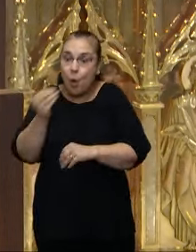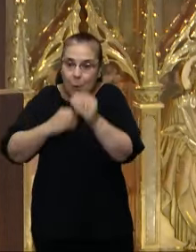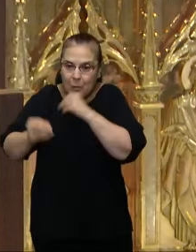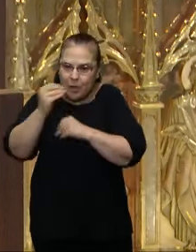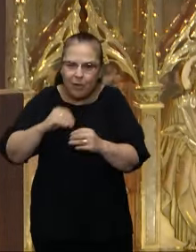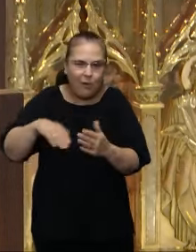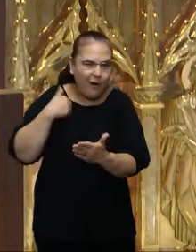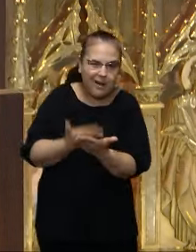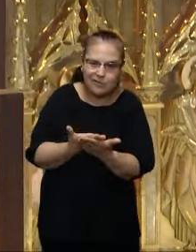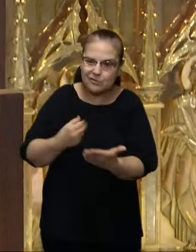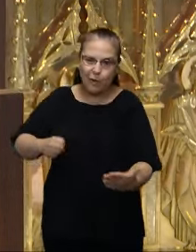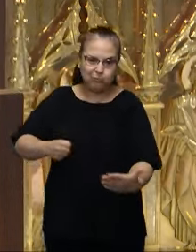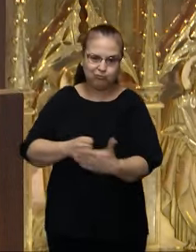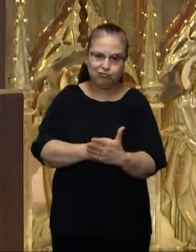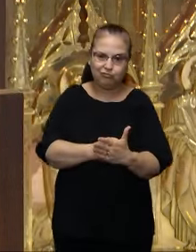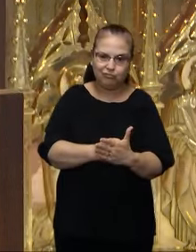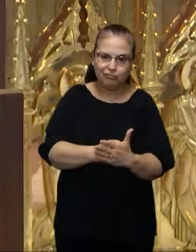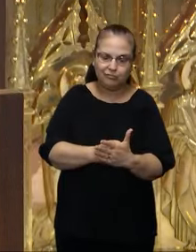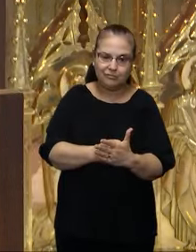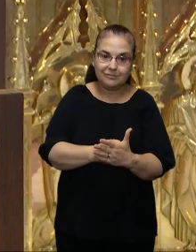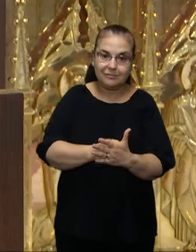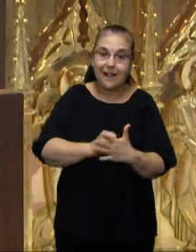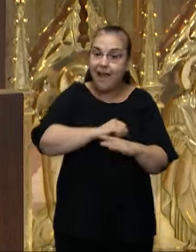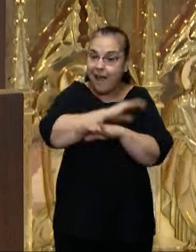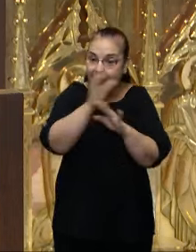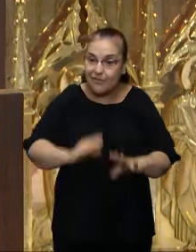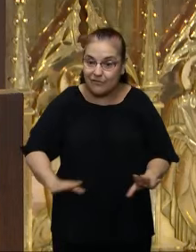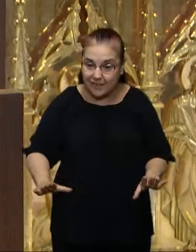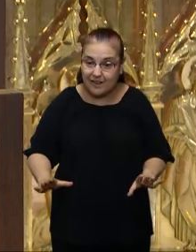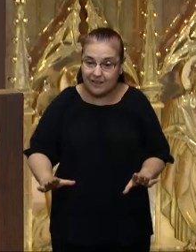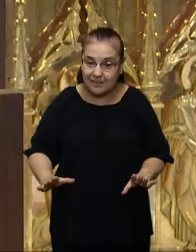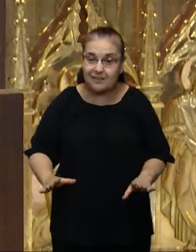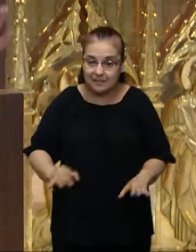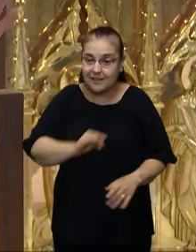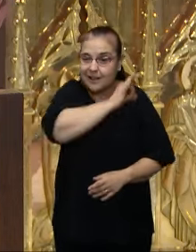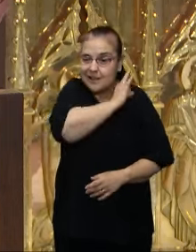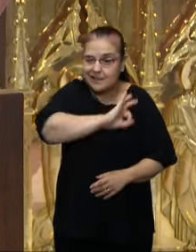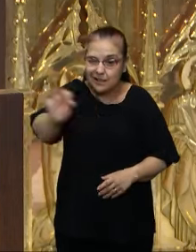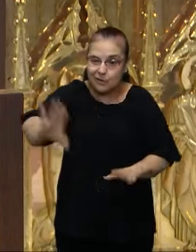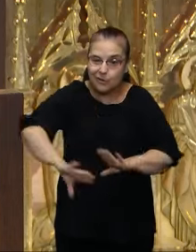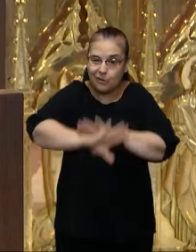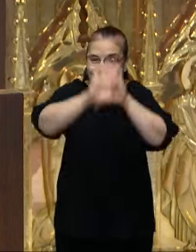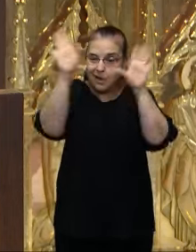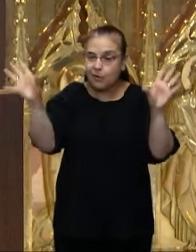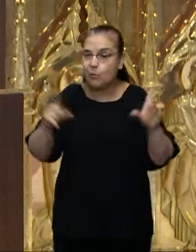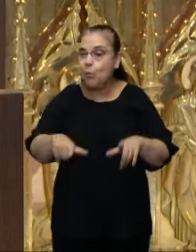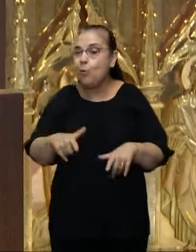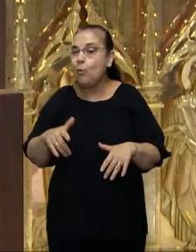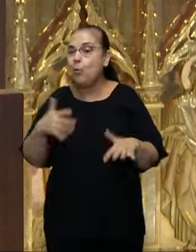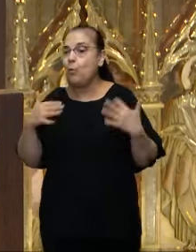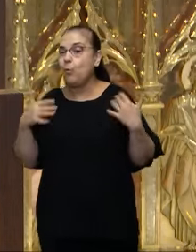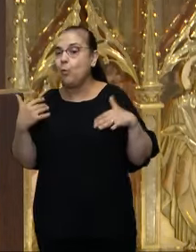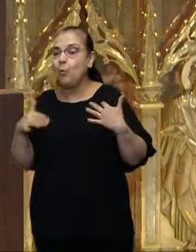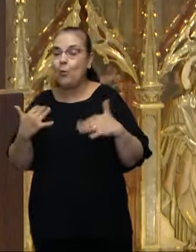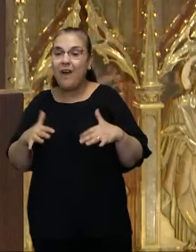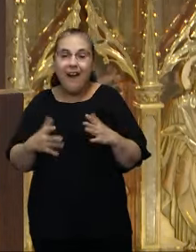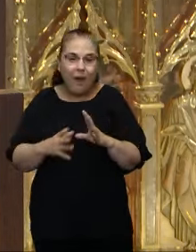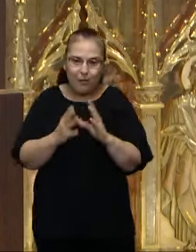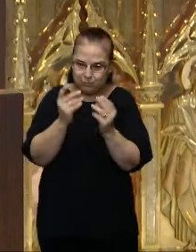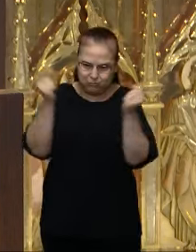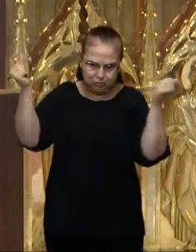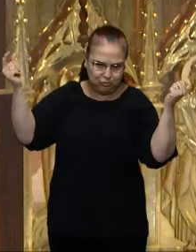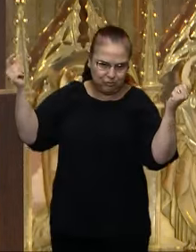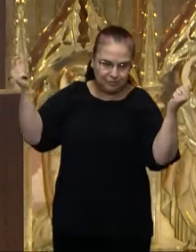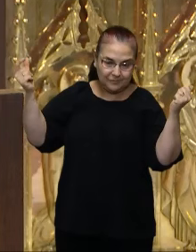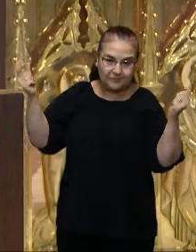saciarse. Y al final, cuando el Señor les pone las cosas claras, ¡qué rollo! ¡Quita! Y recordemos lo